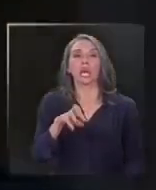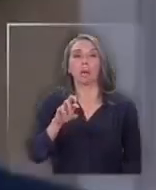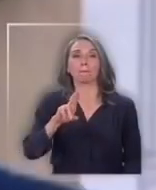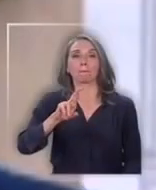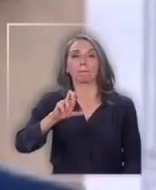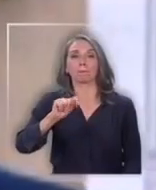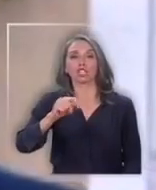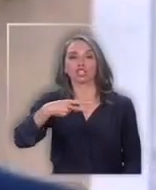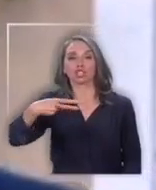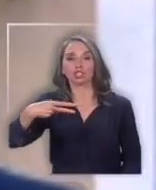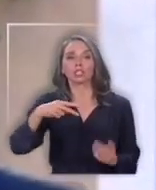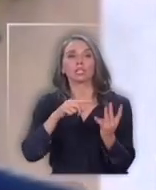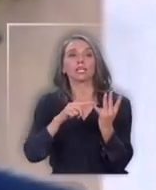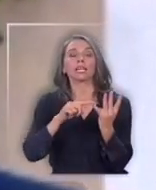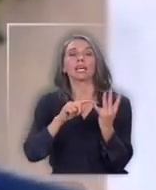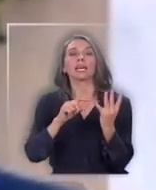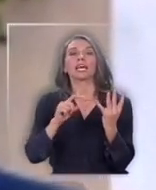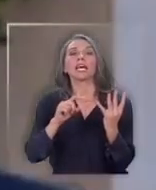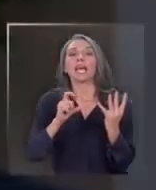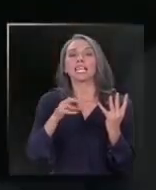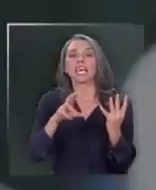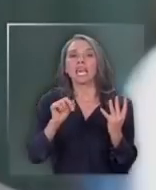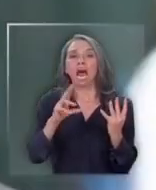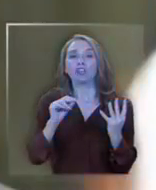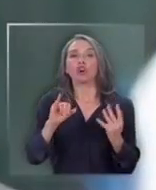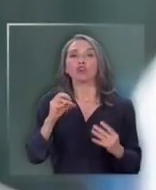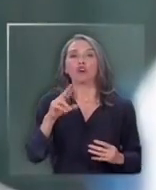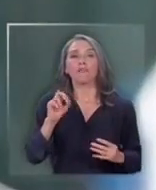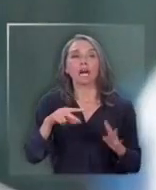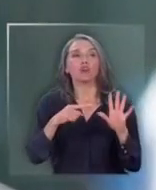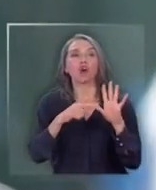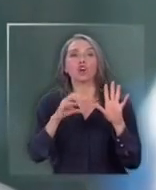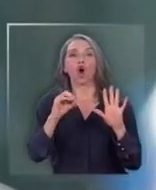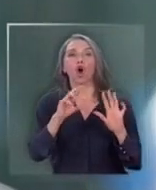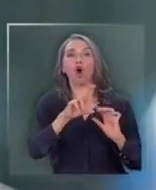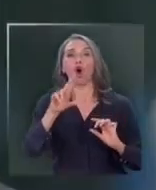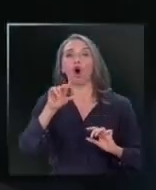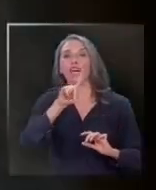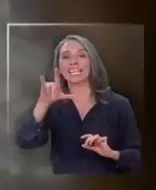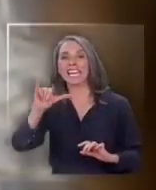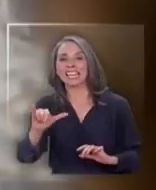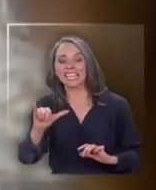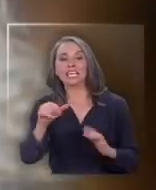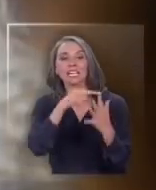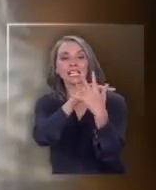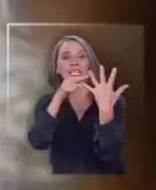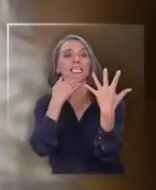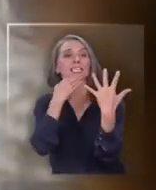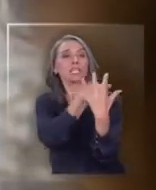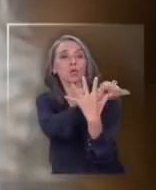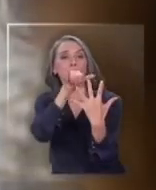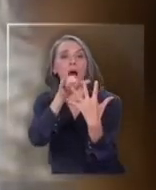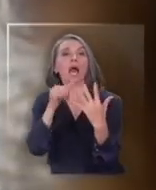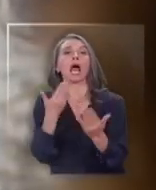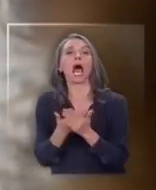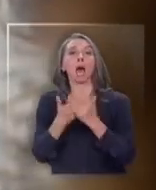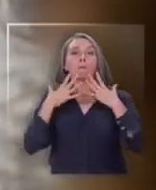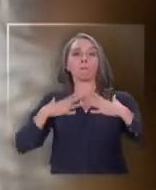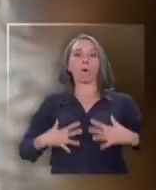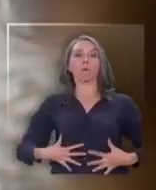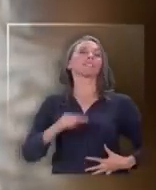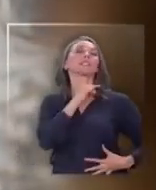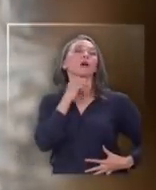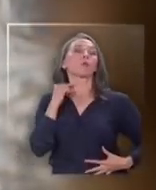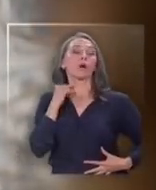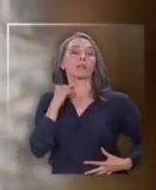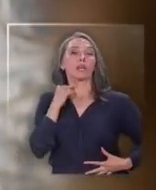Christian Precht, un Gerardo Giovannón, John O'Reilly? El gran punto en común es que en el fondo usan el sacerdocio